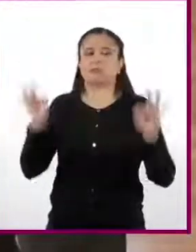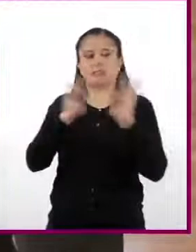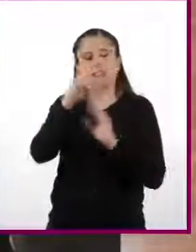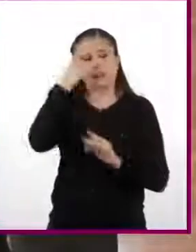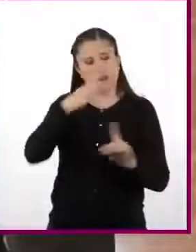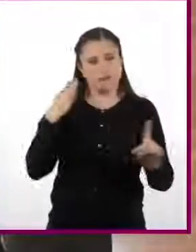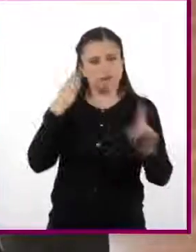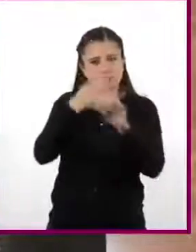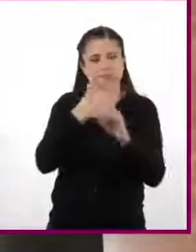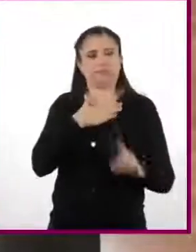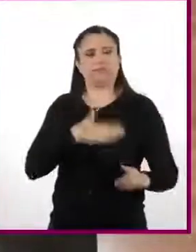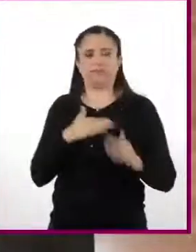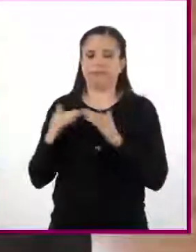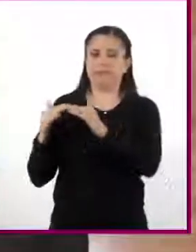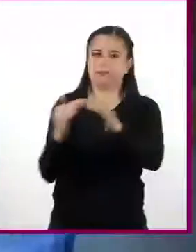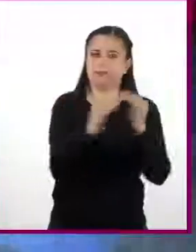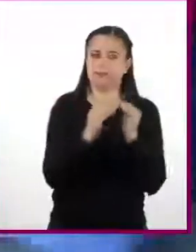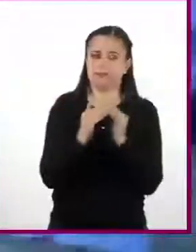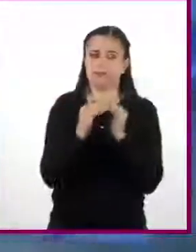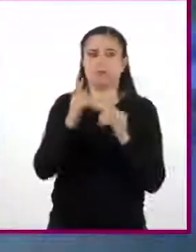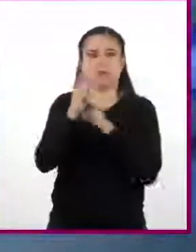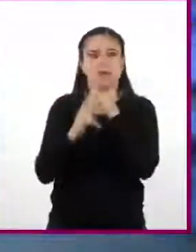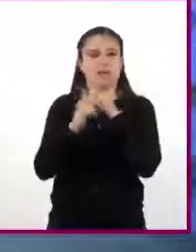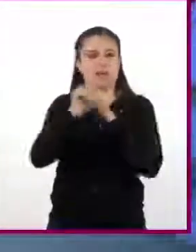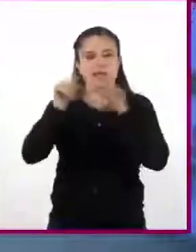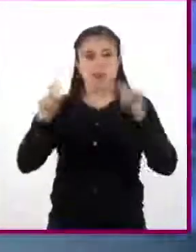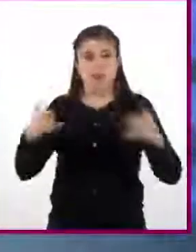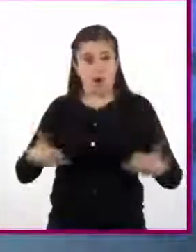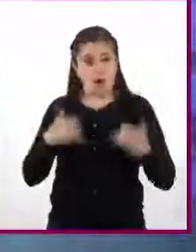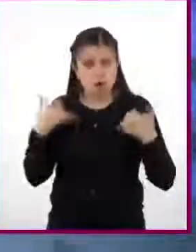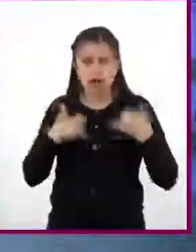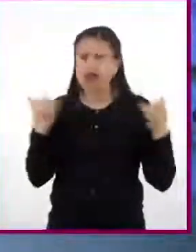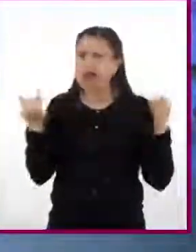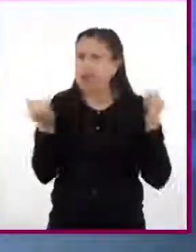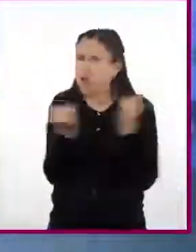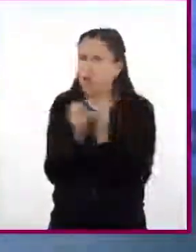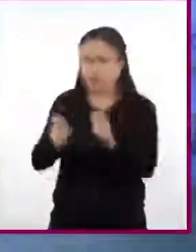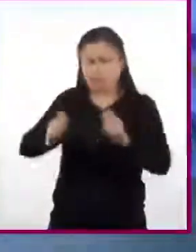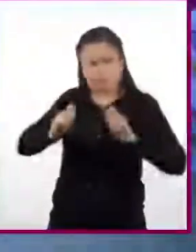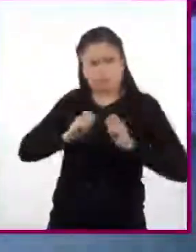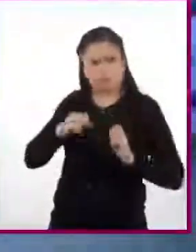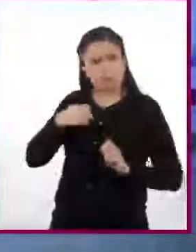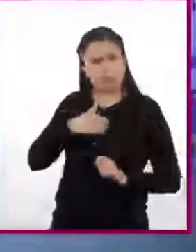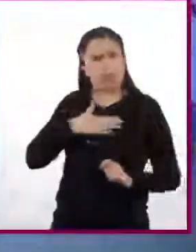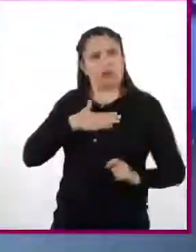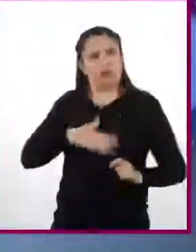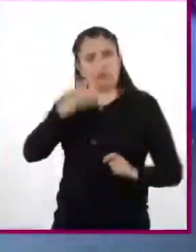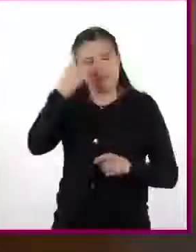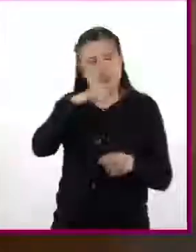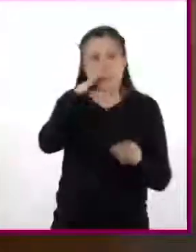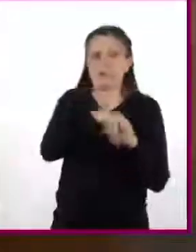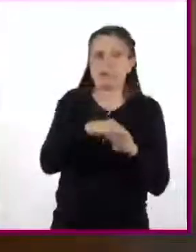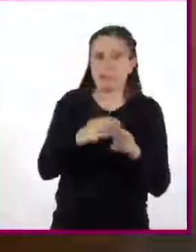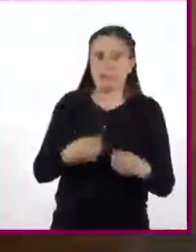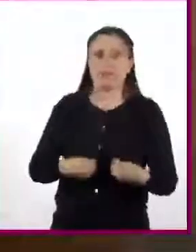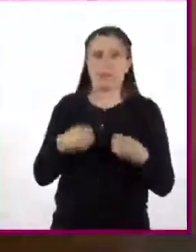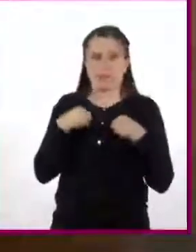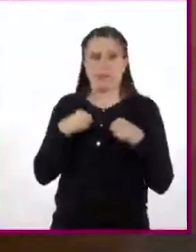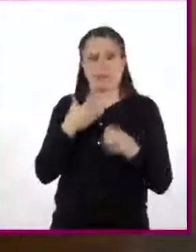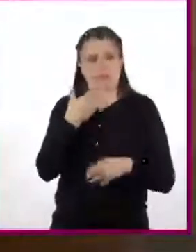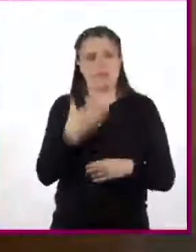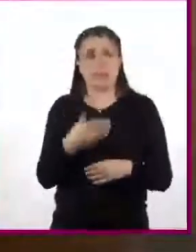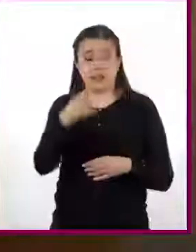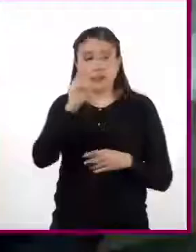vida democrática de cualquier país. Los jóvenes también podemos asumir la democracia como sistema de vida, es decir,